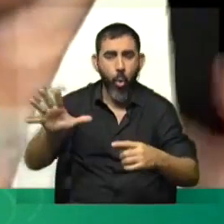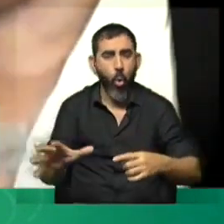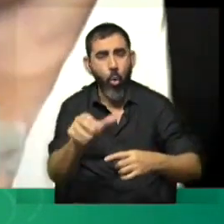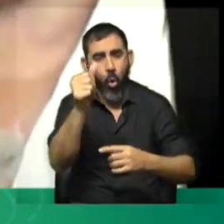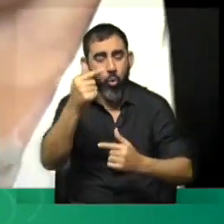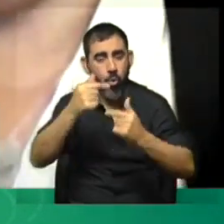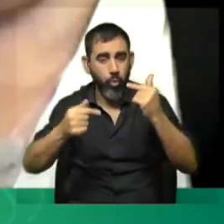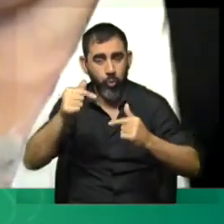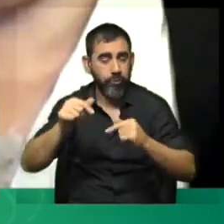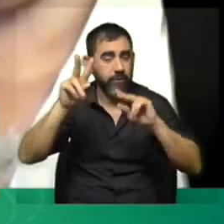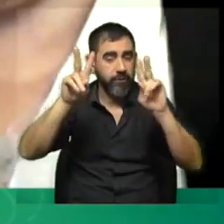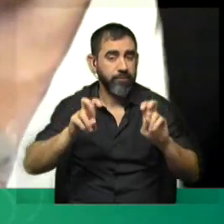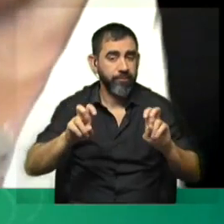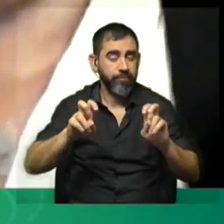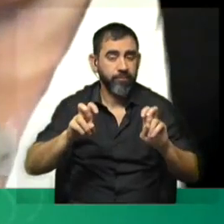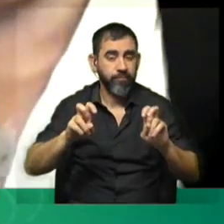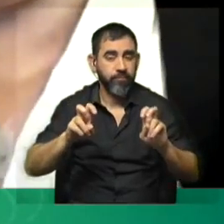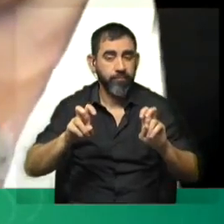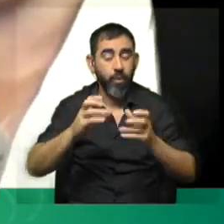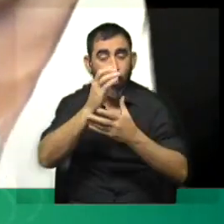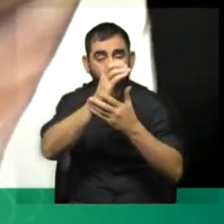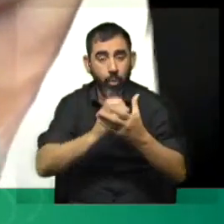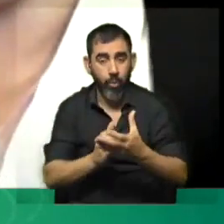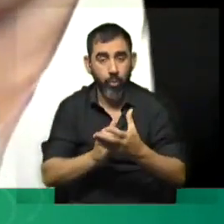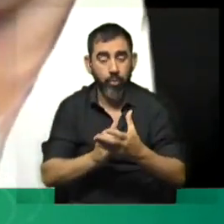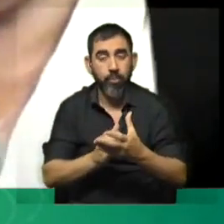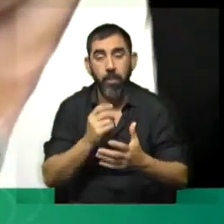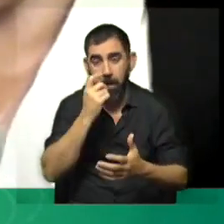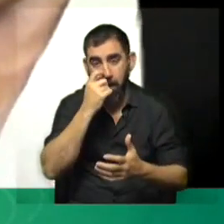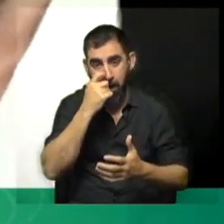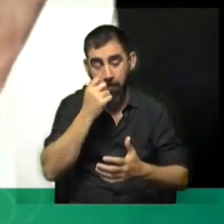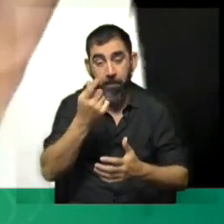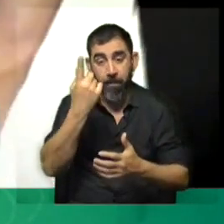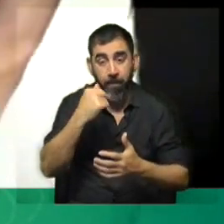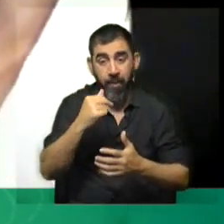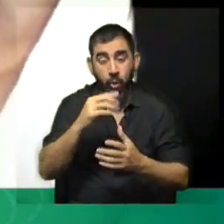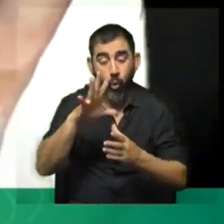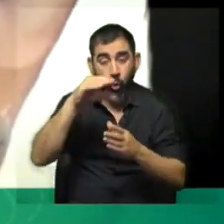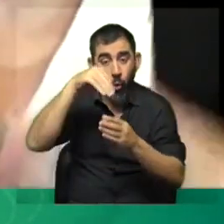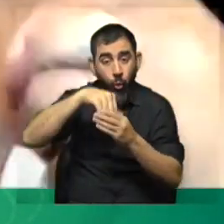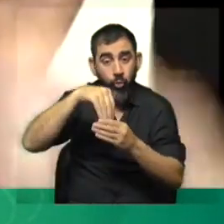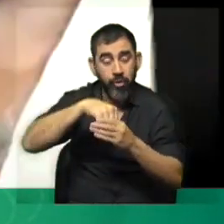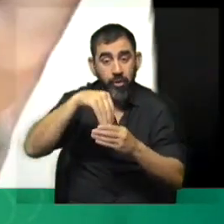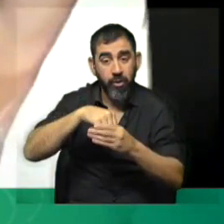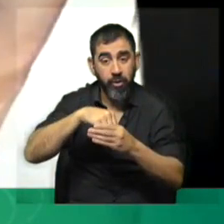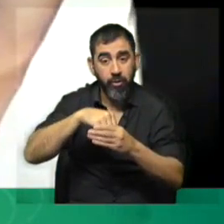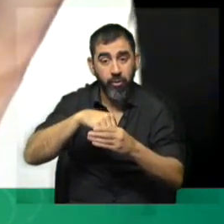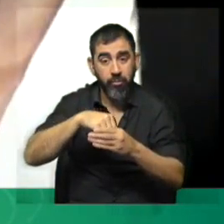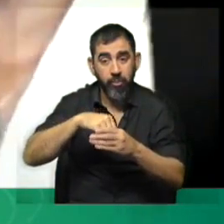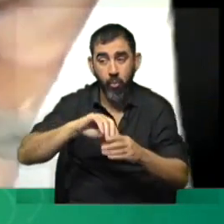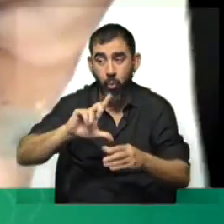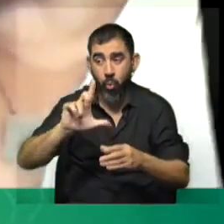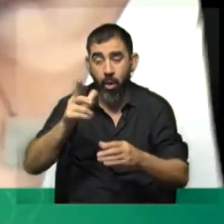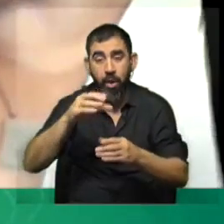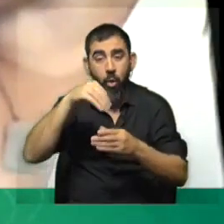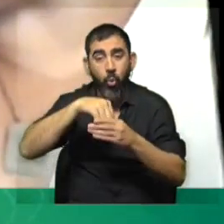que hacen a un marco curricular y a un plan, pero a nivel de contenidos se largó una malla sin saber,